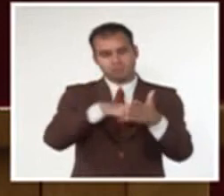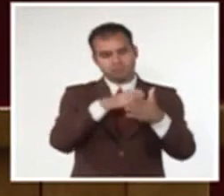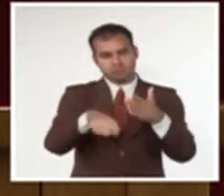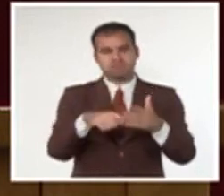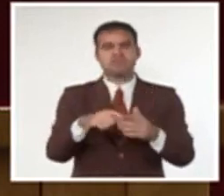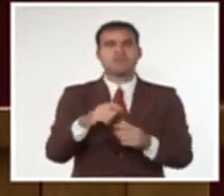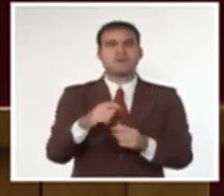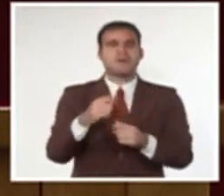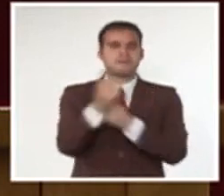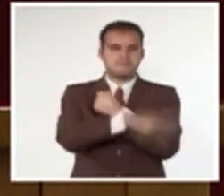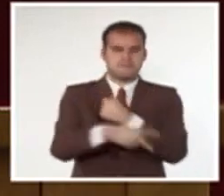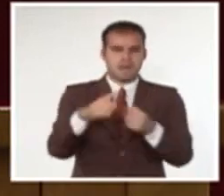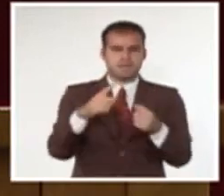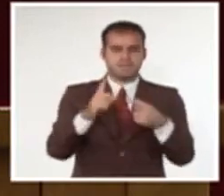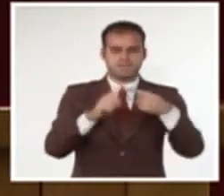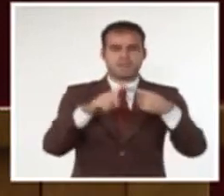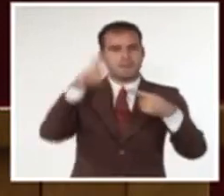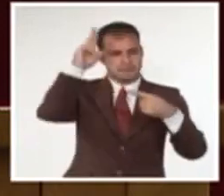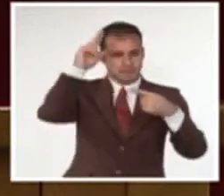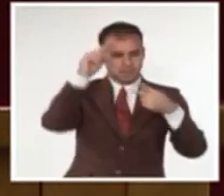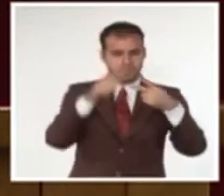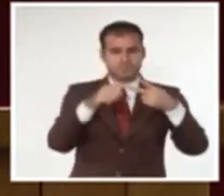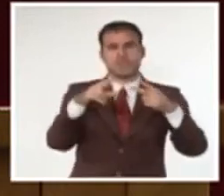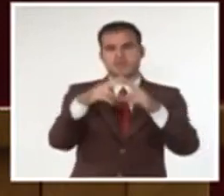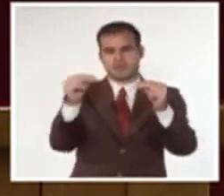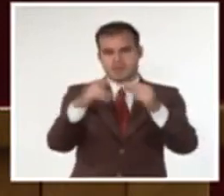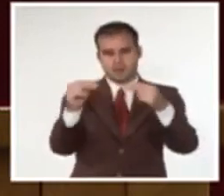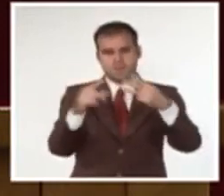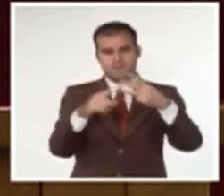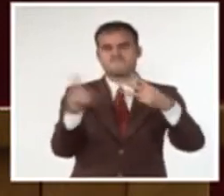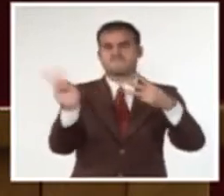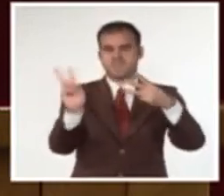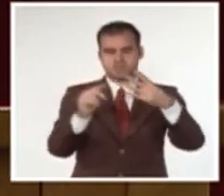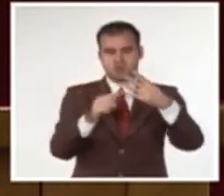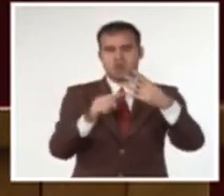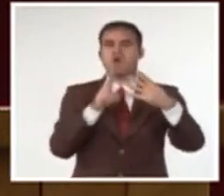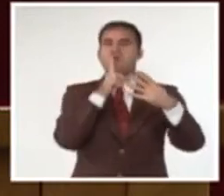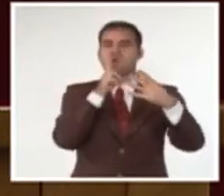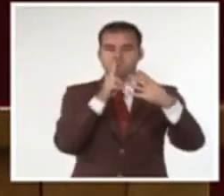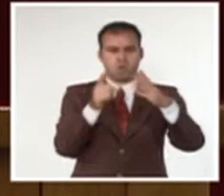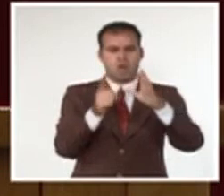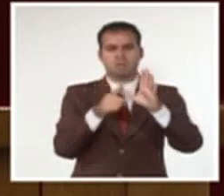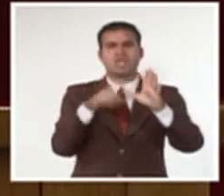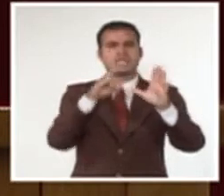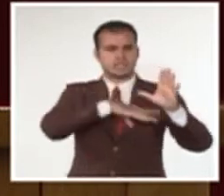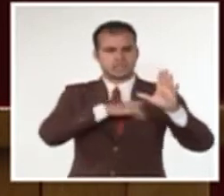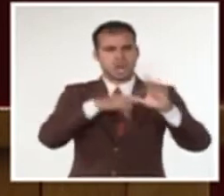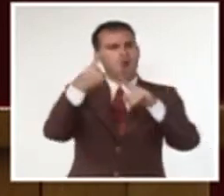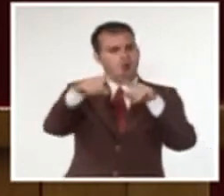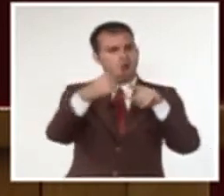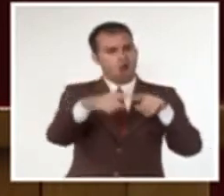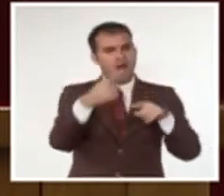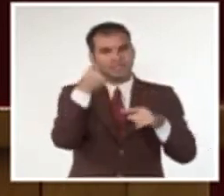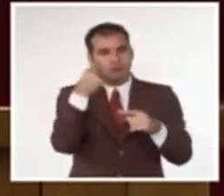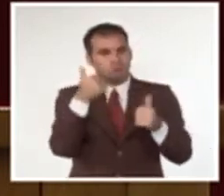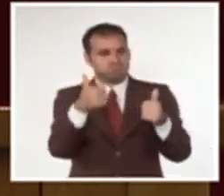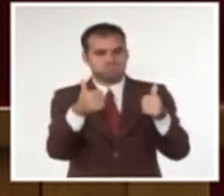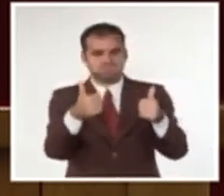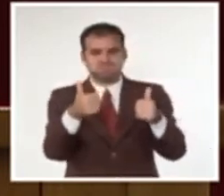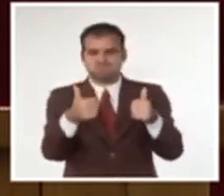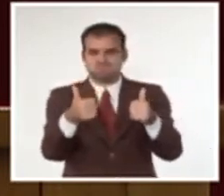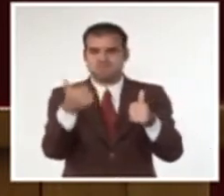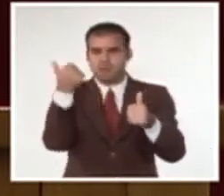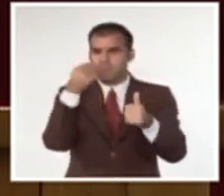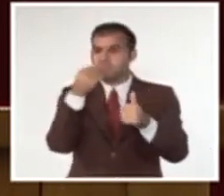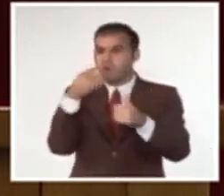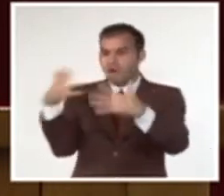Nicaragua, Venezuela, Honduras, Chile y en naciones hermanas del Caribe continuaron configurando una correlación